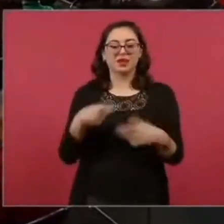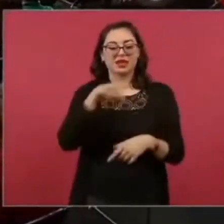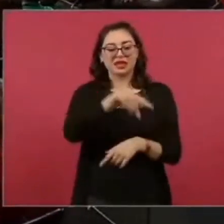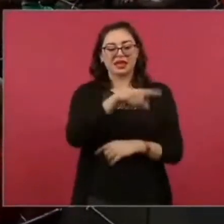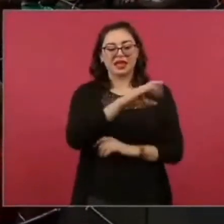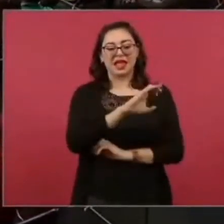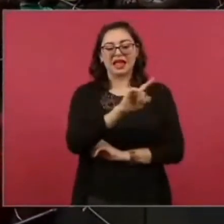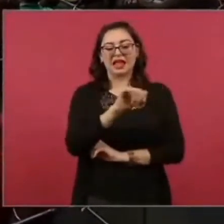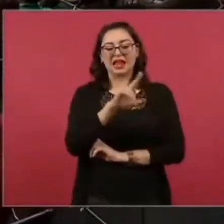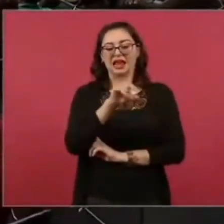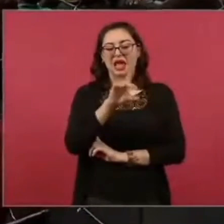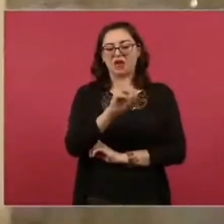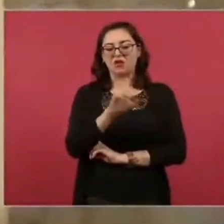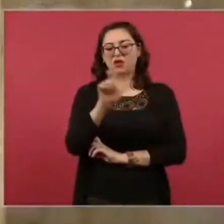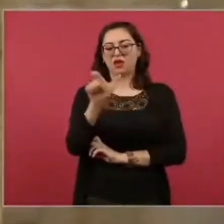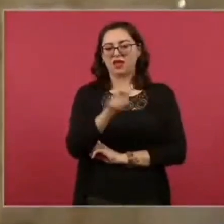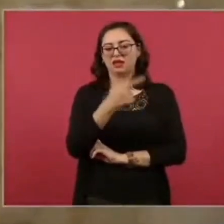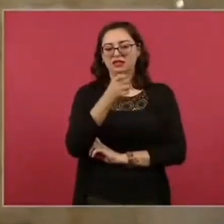de Claudio X González.